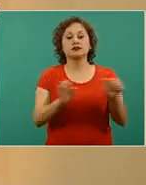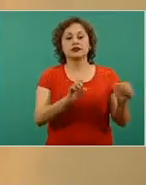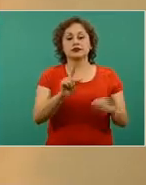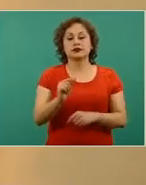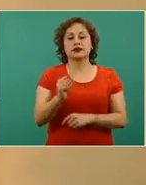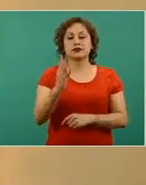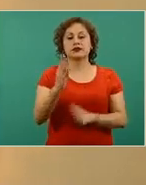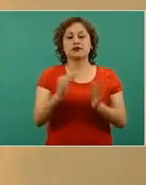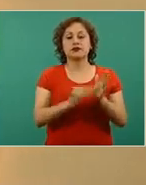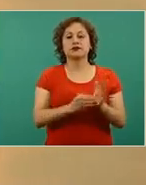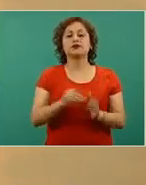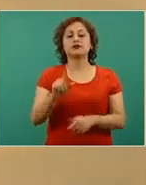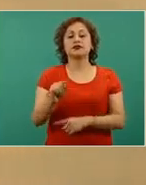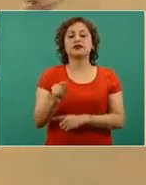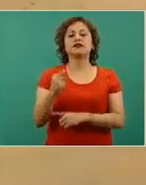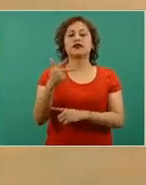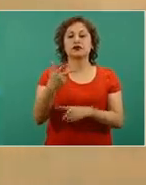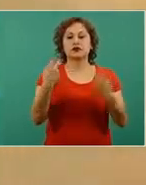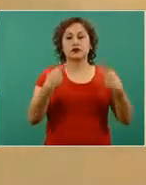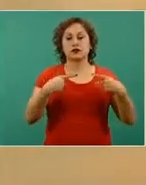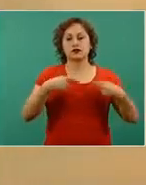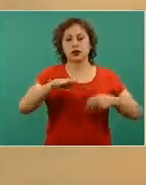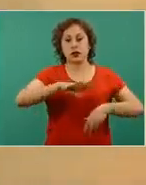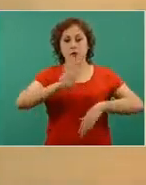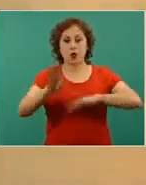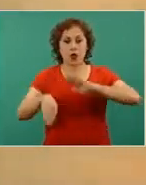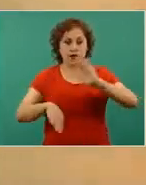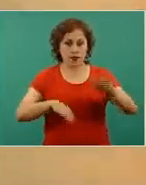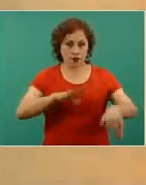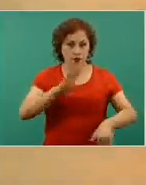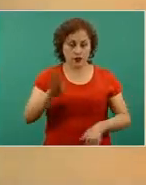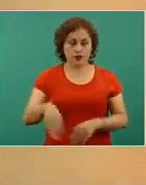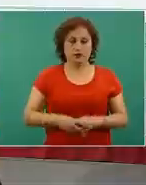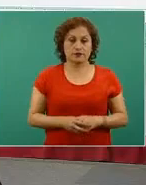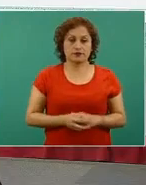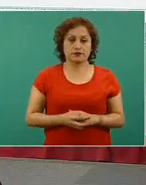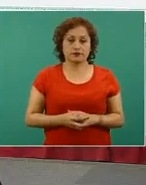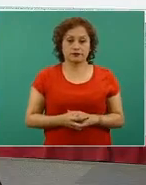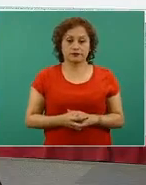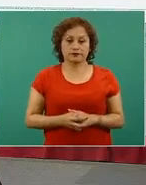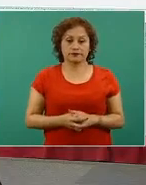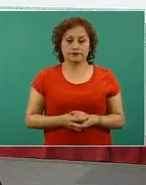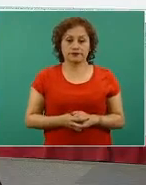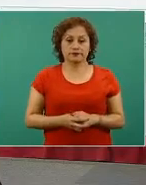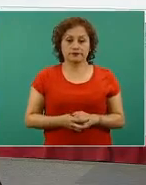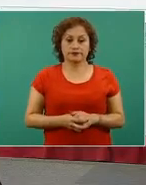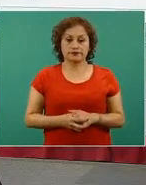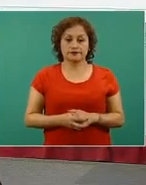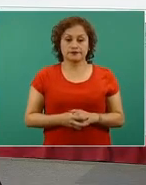2.674.078 defunciones reportadas hasta este momento.